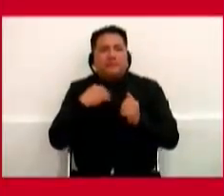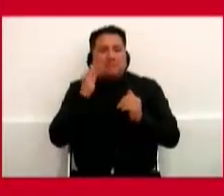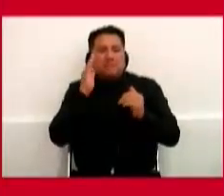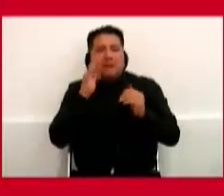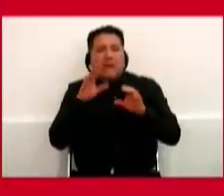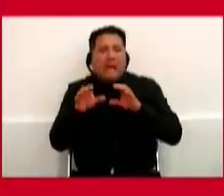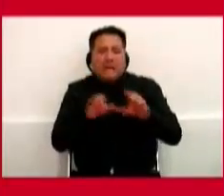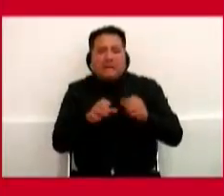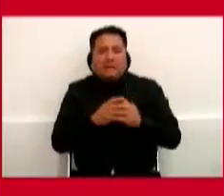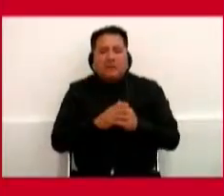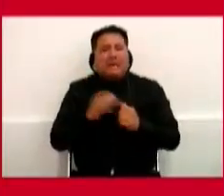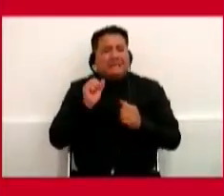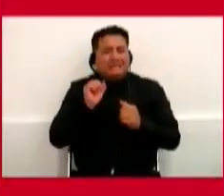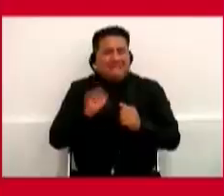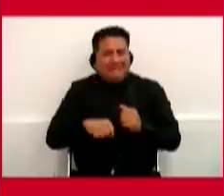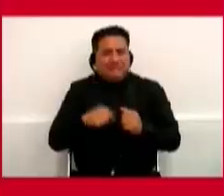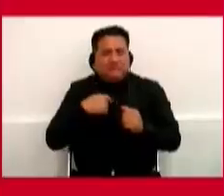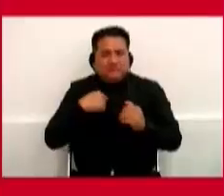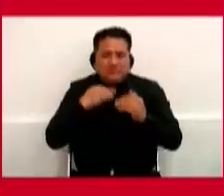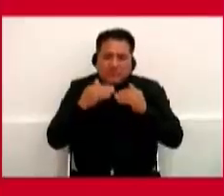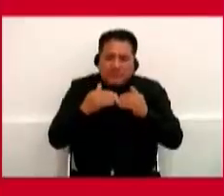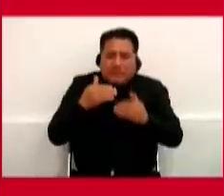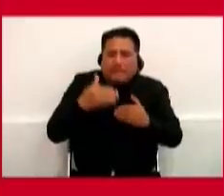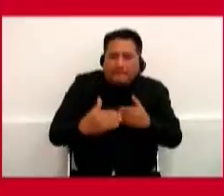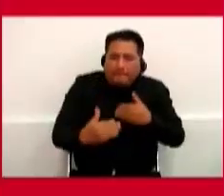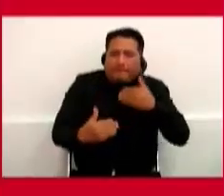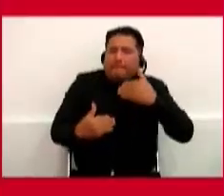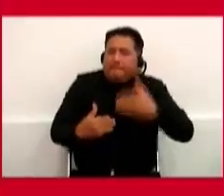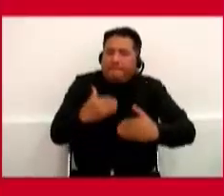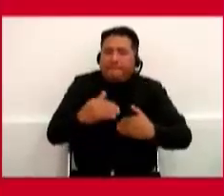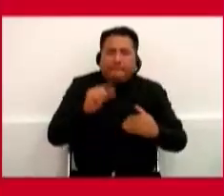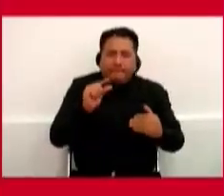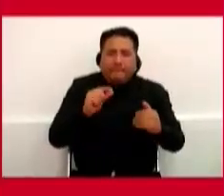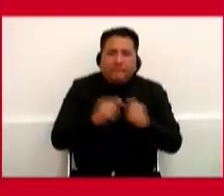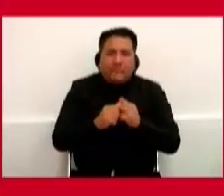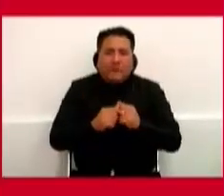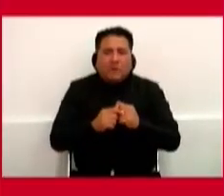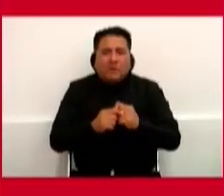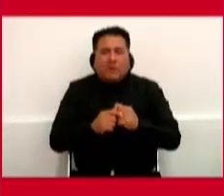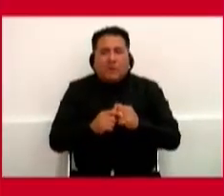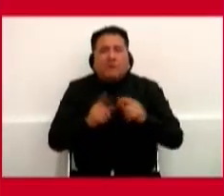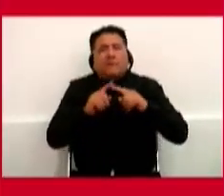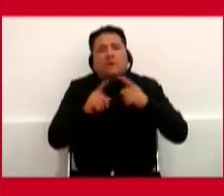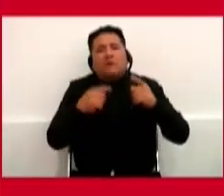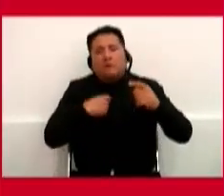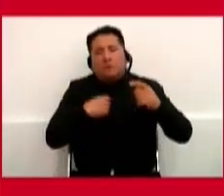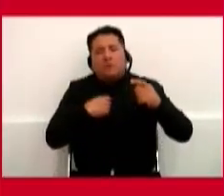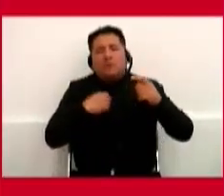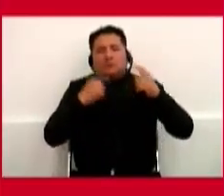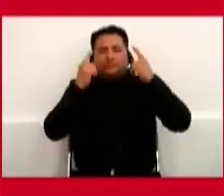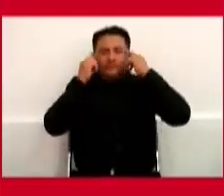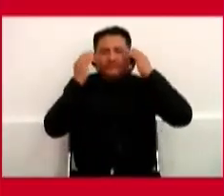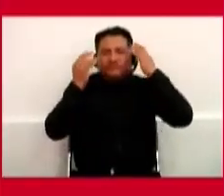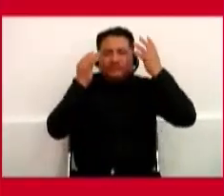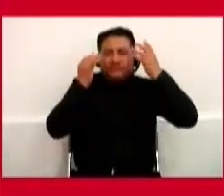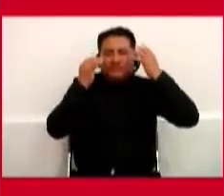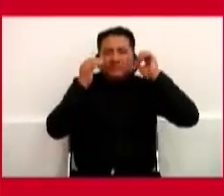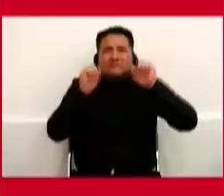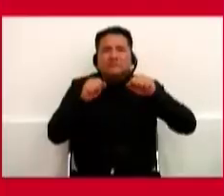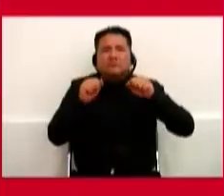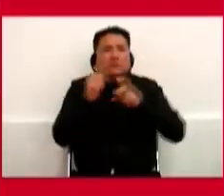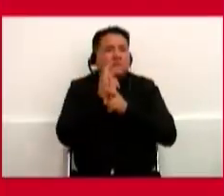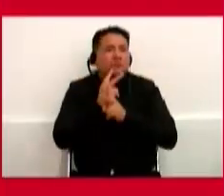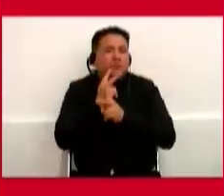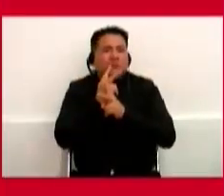primer avance. Es cierto, no siempre estamos bajo el enfoque de una auditoría, pero considero que sí hay que ser muy cuidadoso en lo que